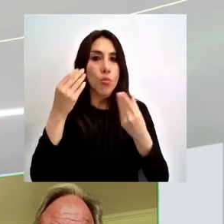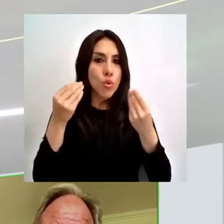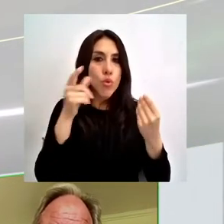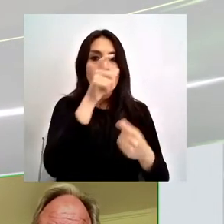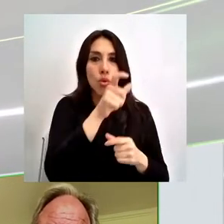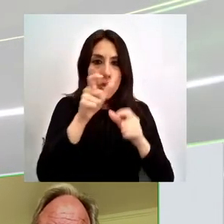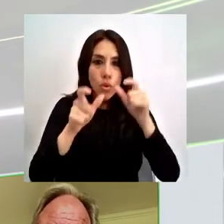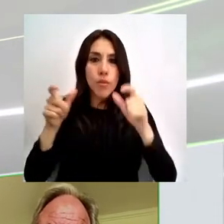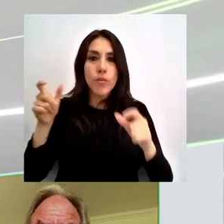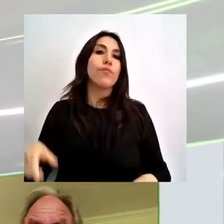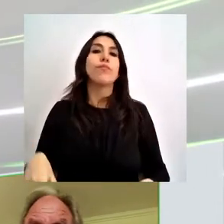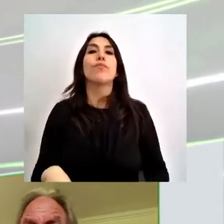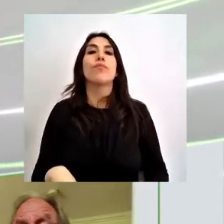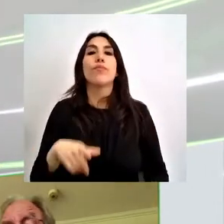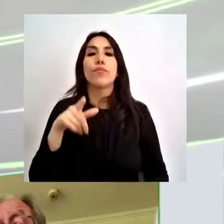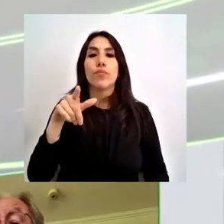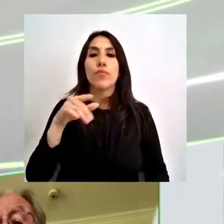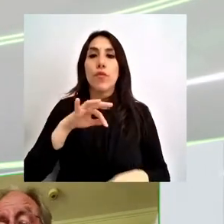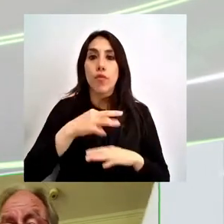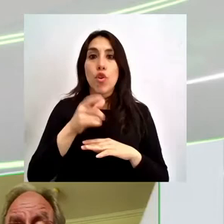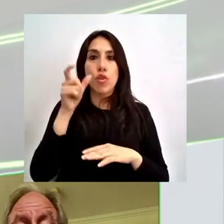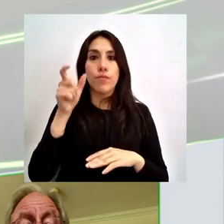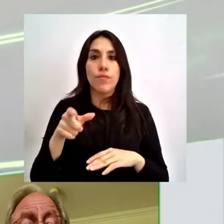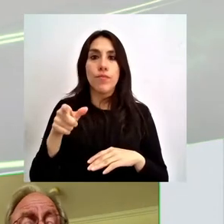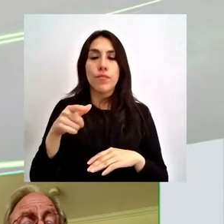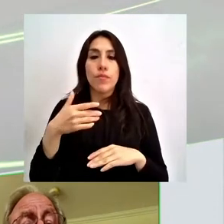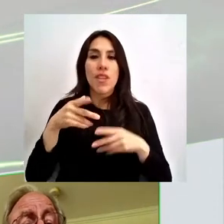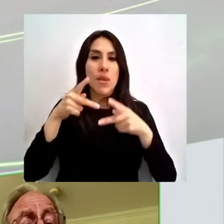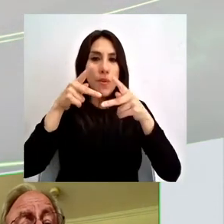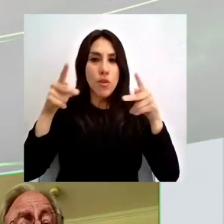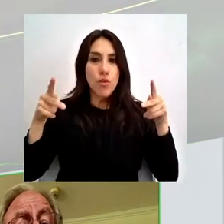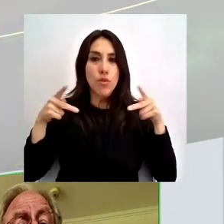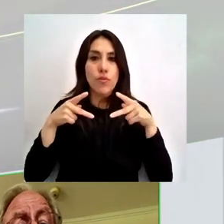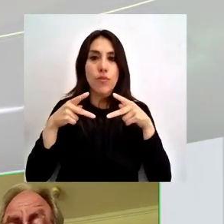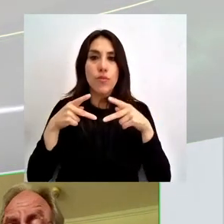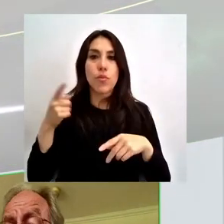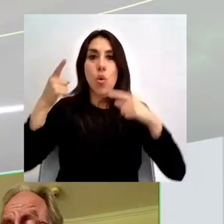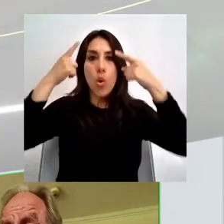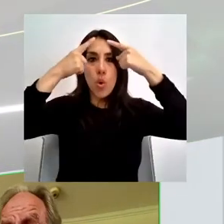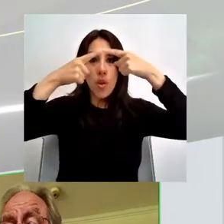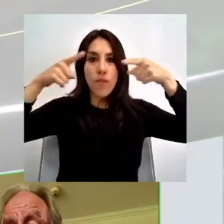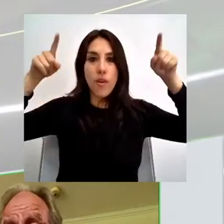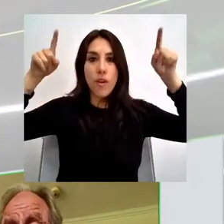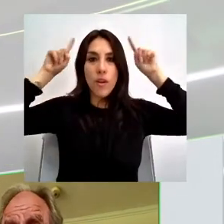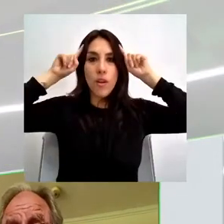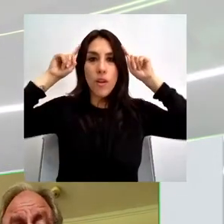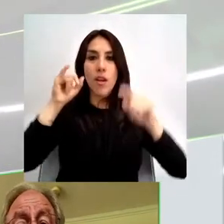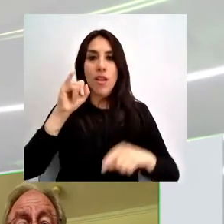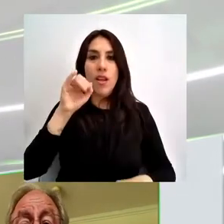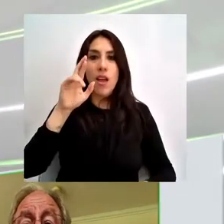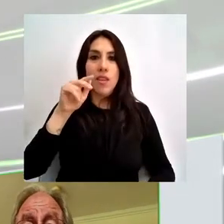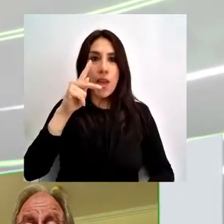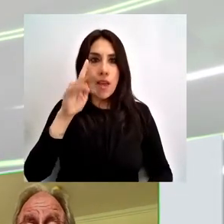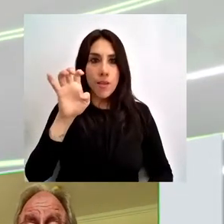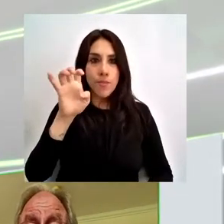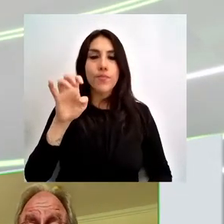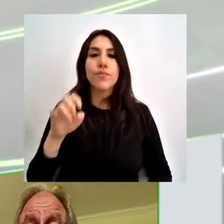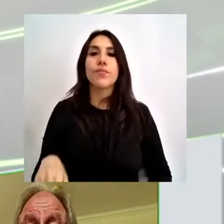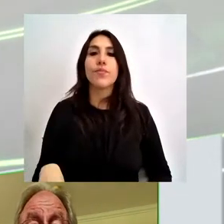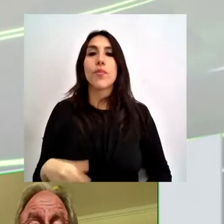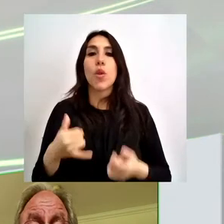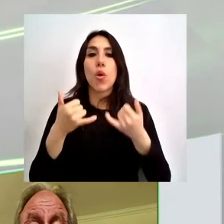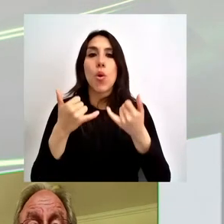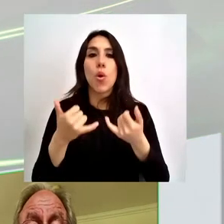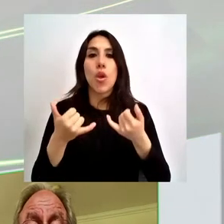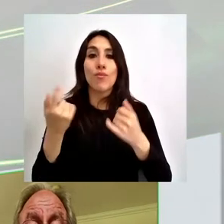alojado en la universidad de drake en iowa es un verdadero honor contar con su presencia en esta conferencia y estamos